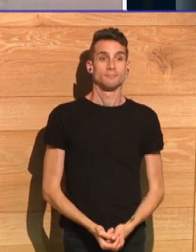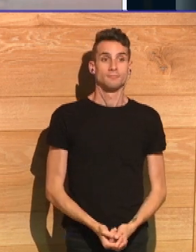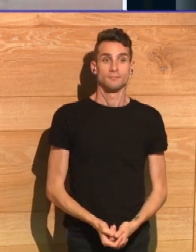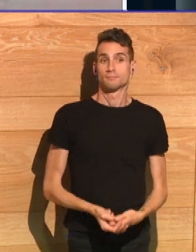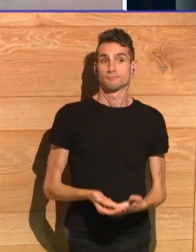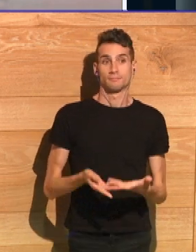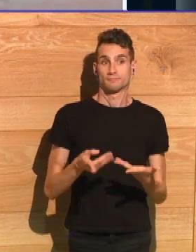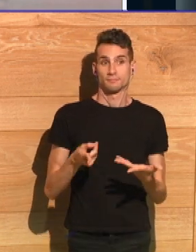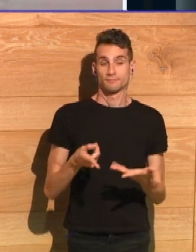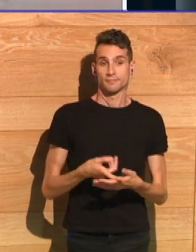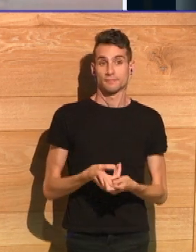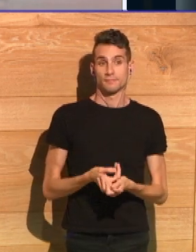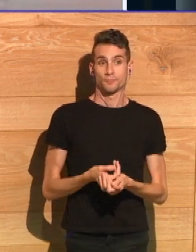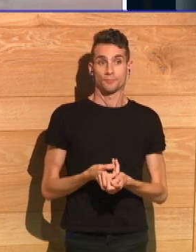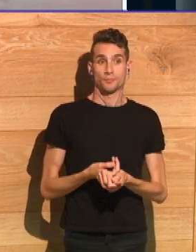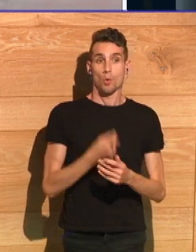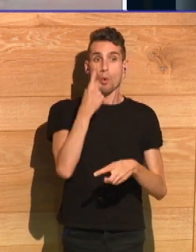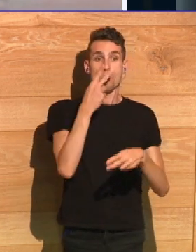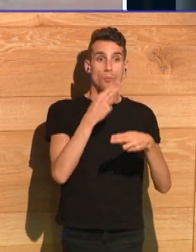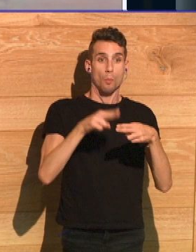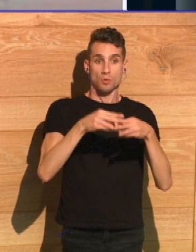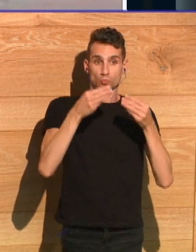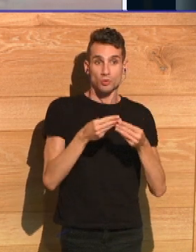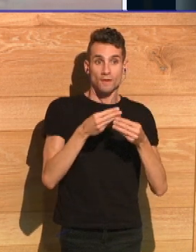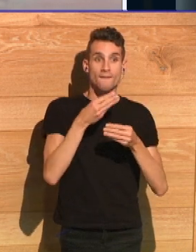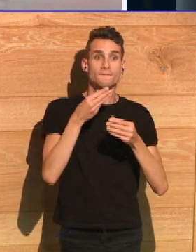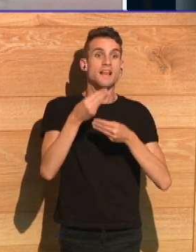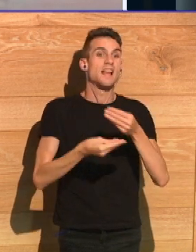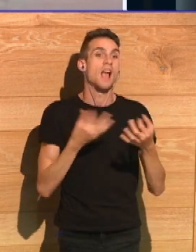Eso es lo que hace un buen político, ¿no?